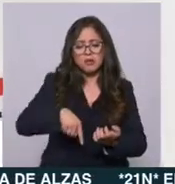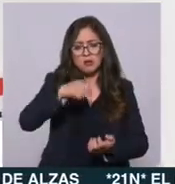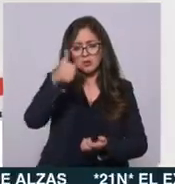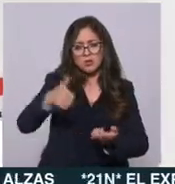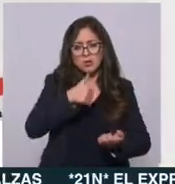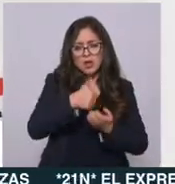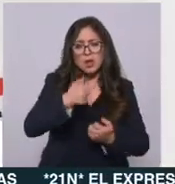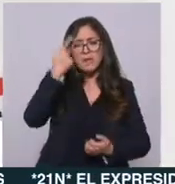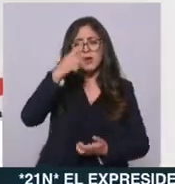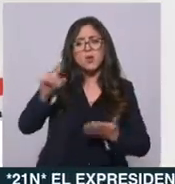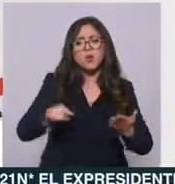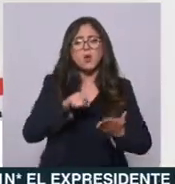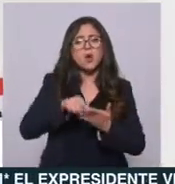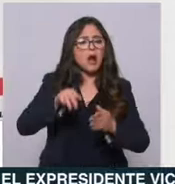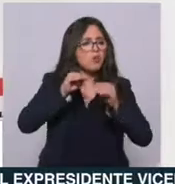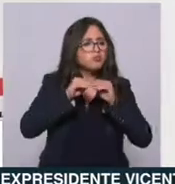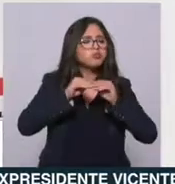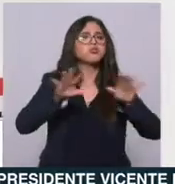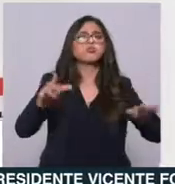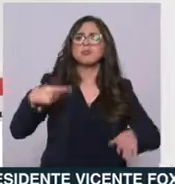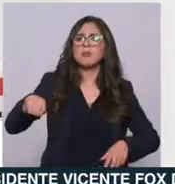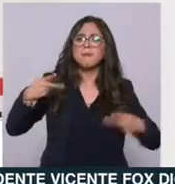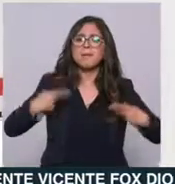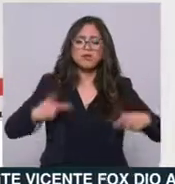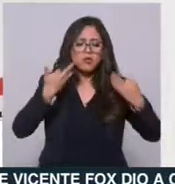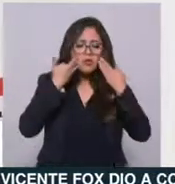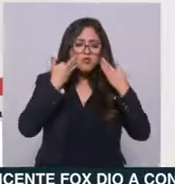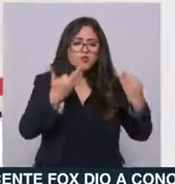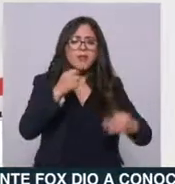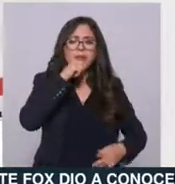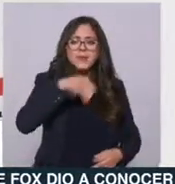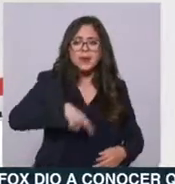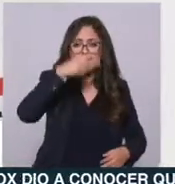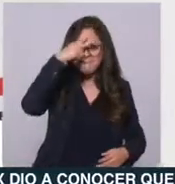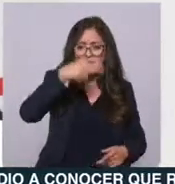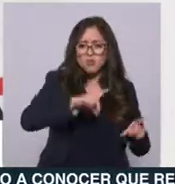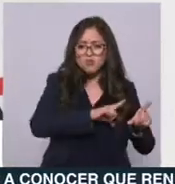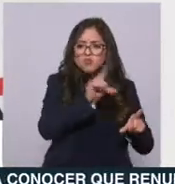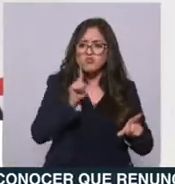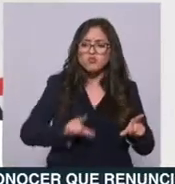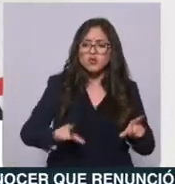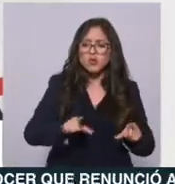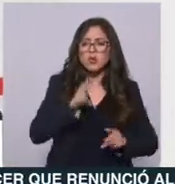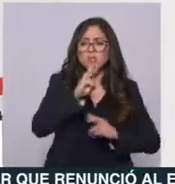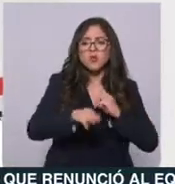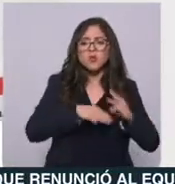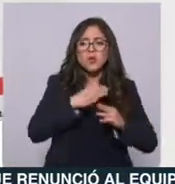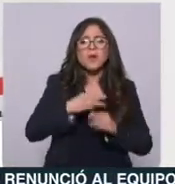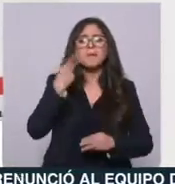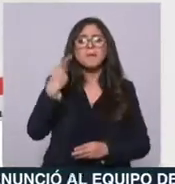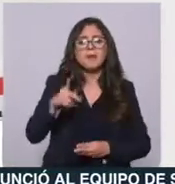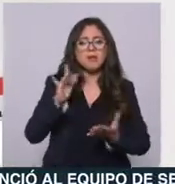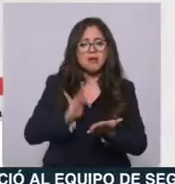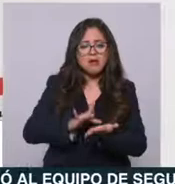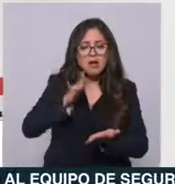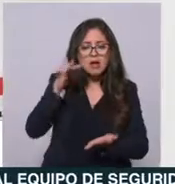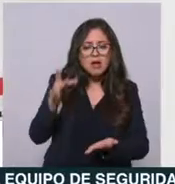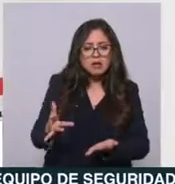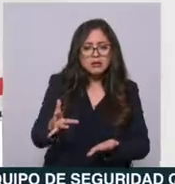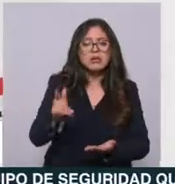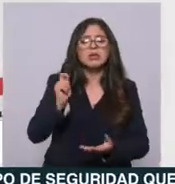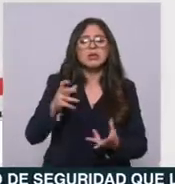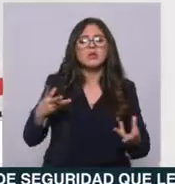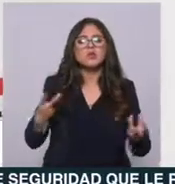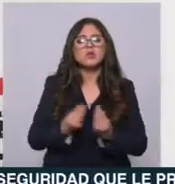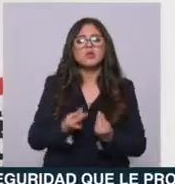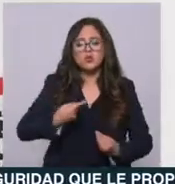espacio para proyectar a nuestra ciudad y a nuestro país ante el mundo, que nuevamente agradezco que hayamos hecho el